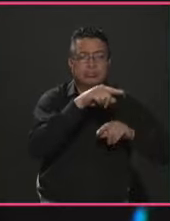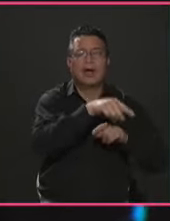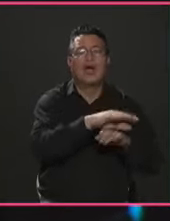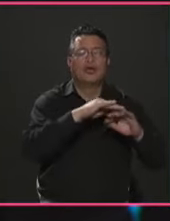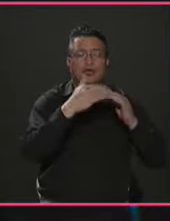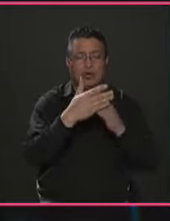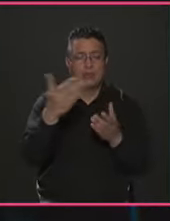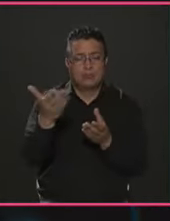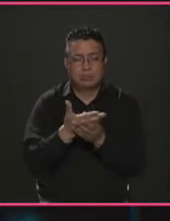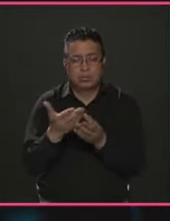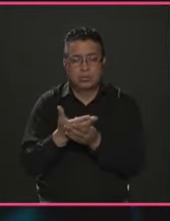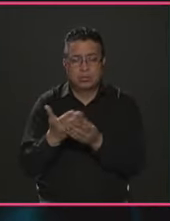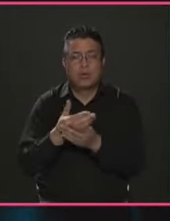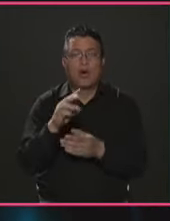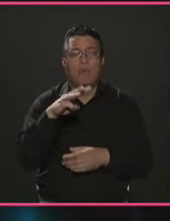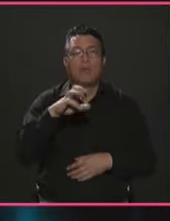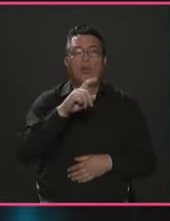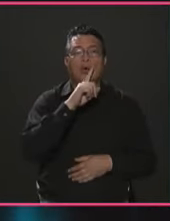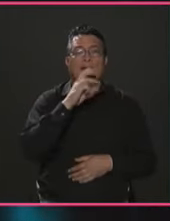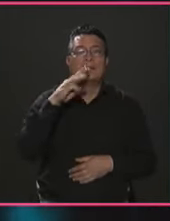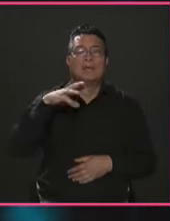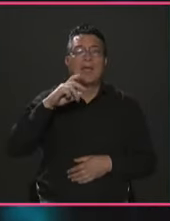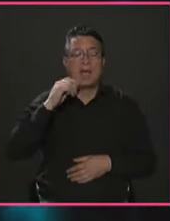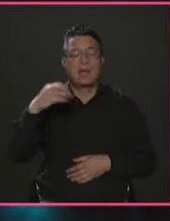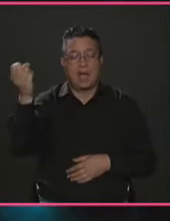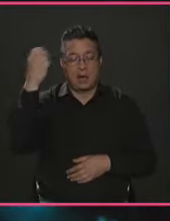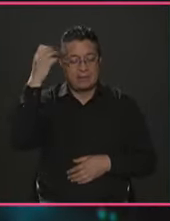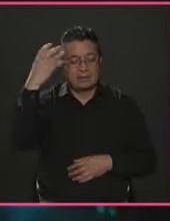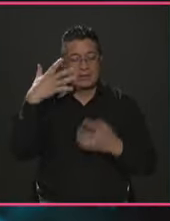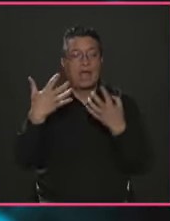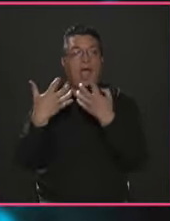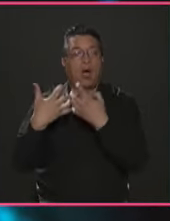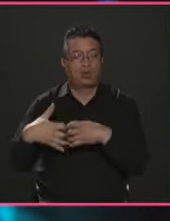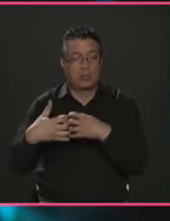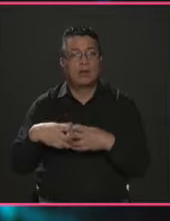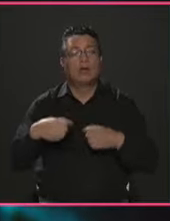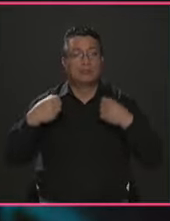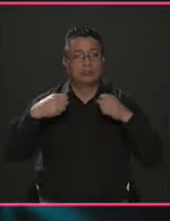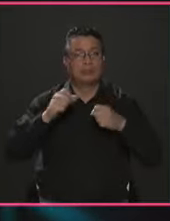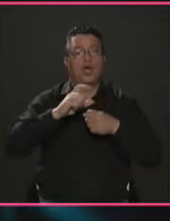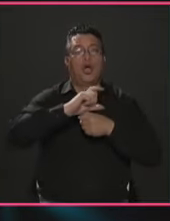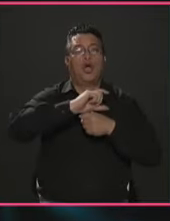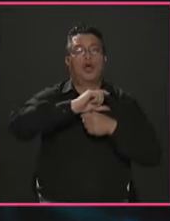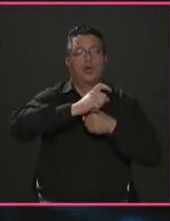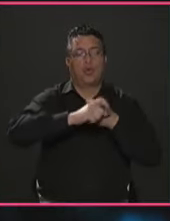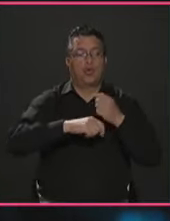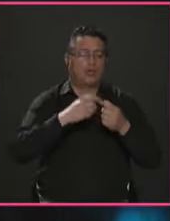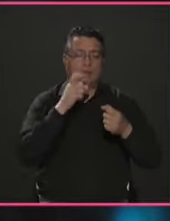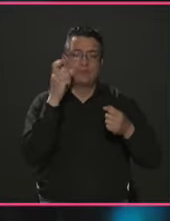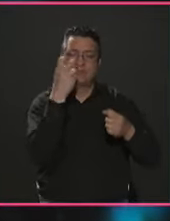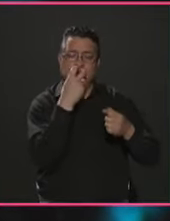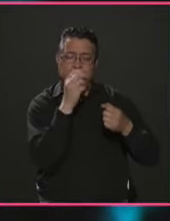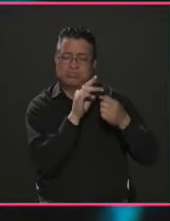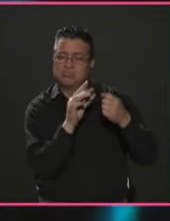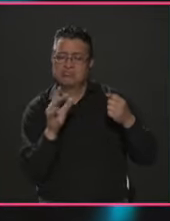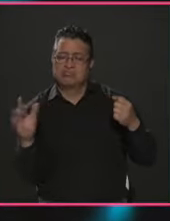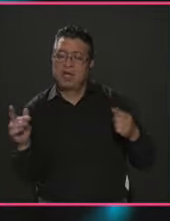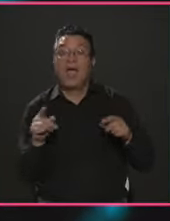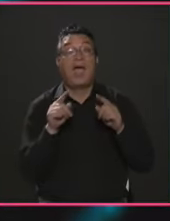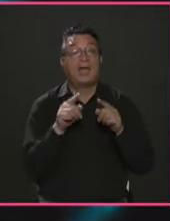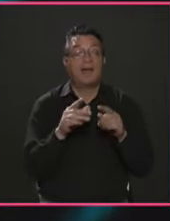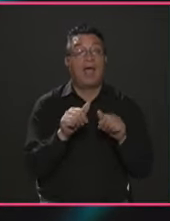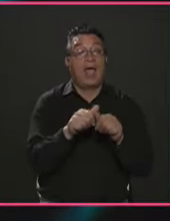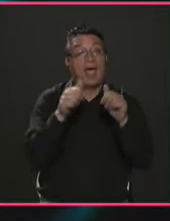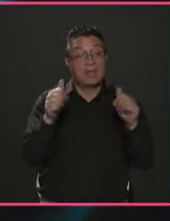información multimedia y el aprendizaje automático Ha ganado el Google faculty research award y además